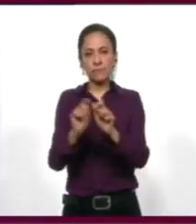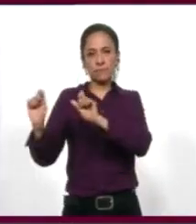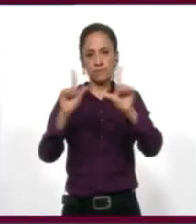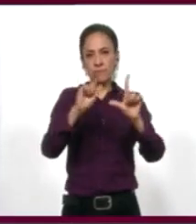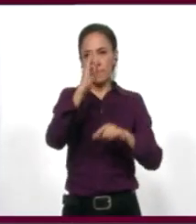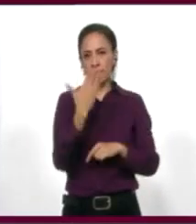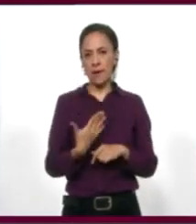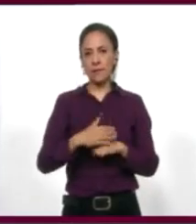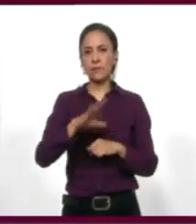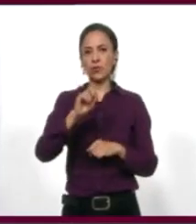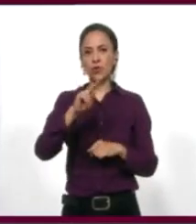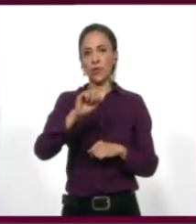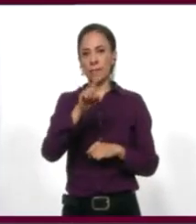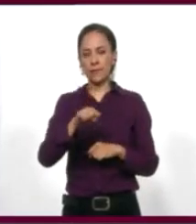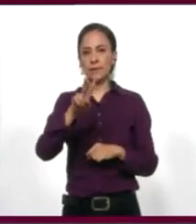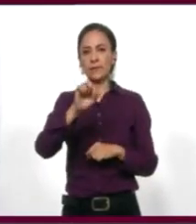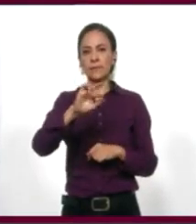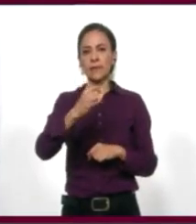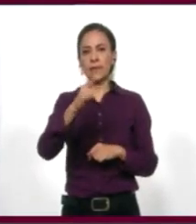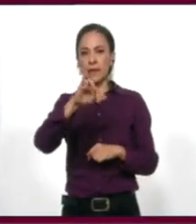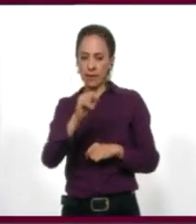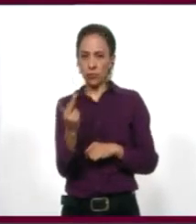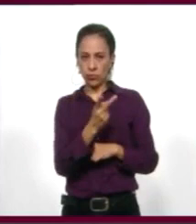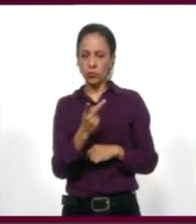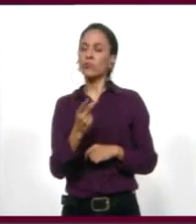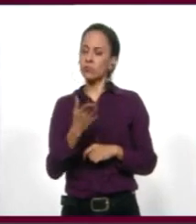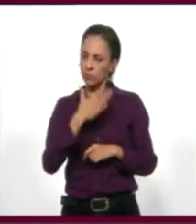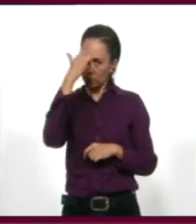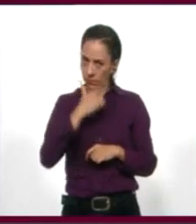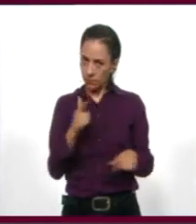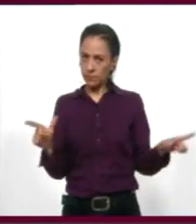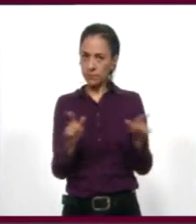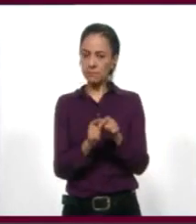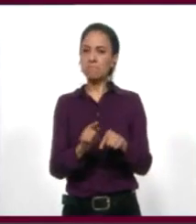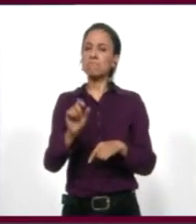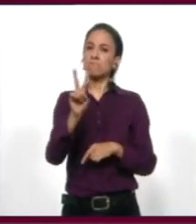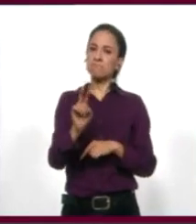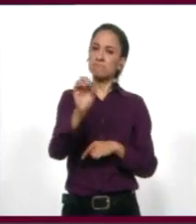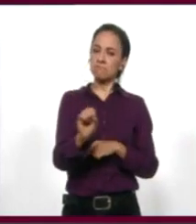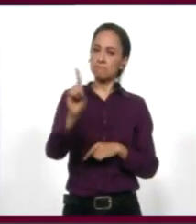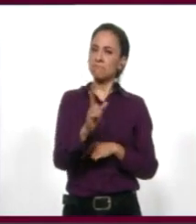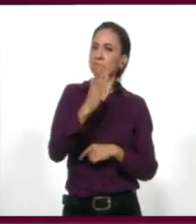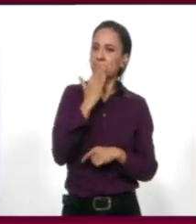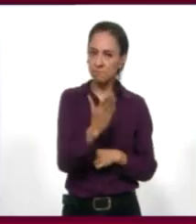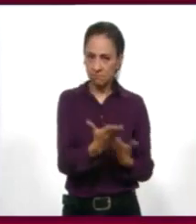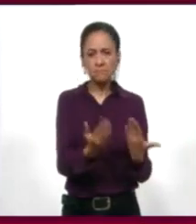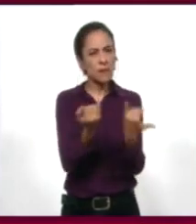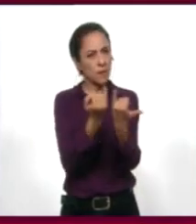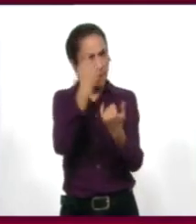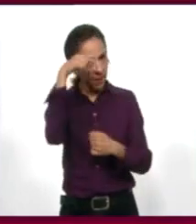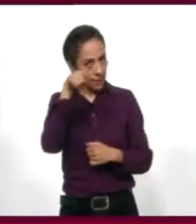Luis Cortés y Luis Virgilio. Muy buenas noches y buen fin de semana. Igual para ti, Miguel. Hasta pronto. Hasta